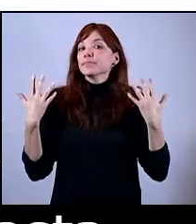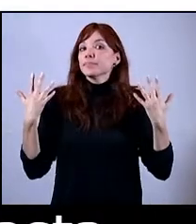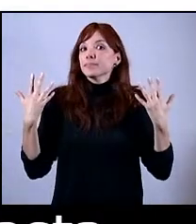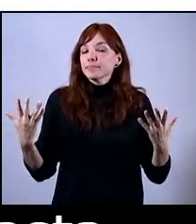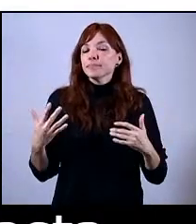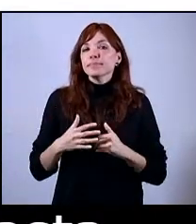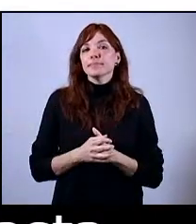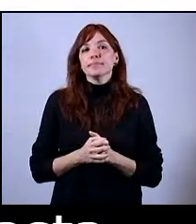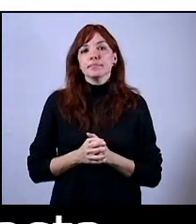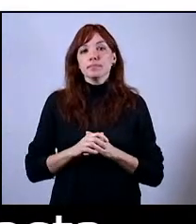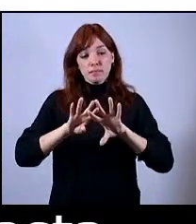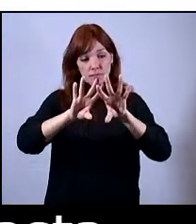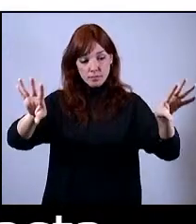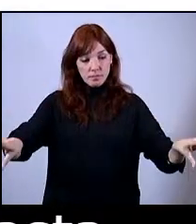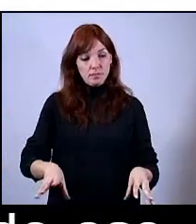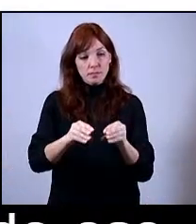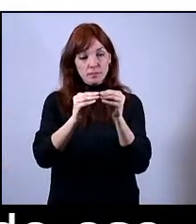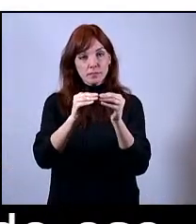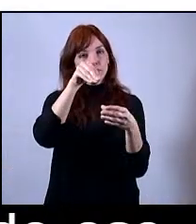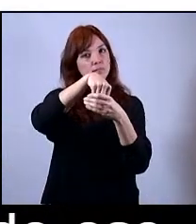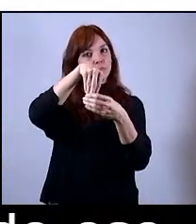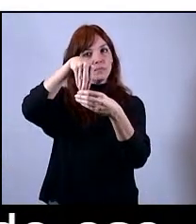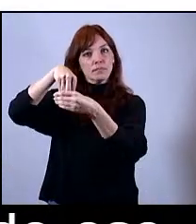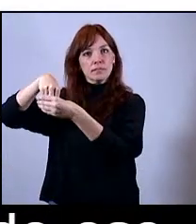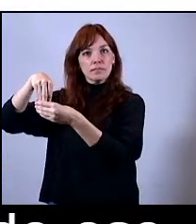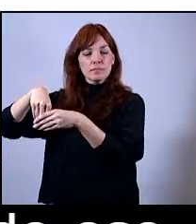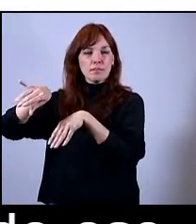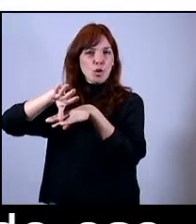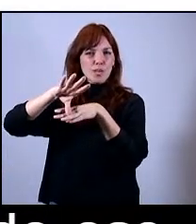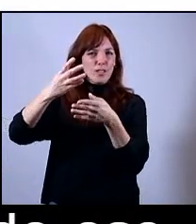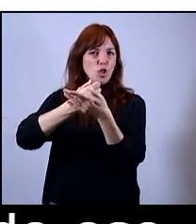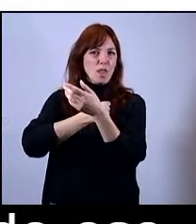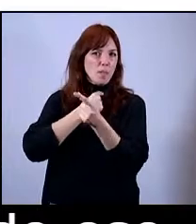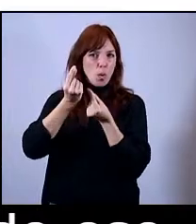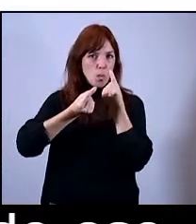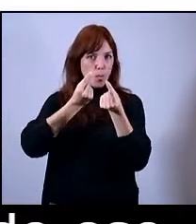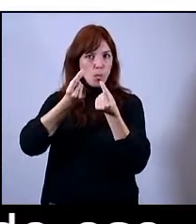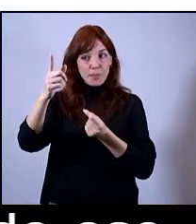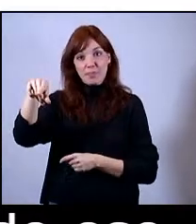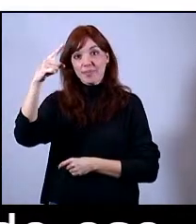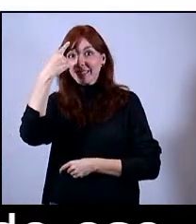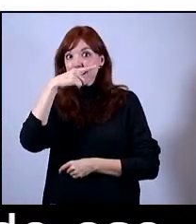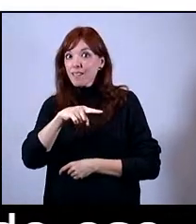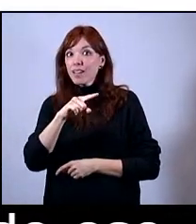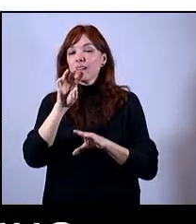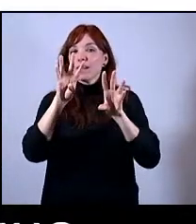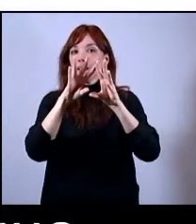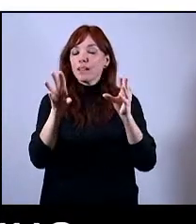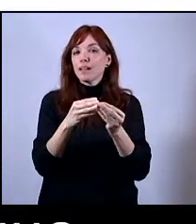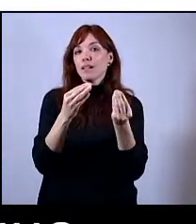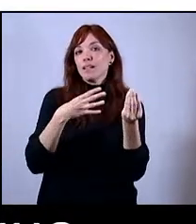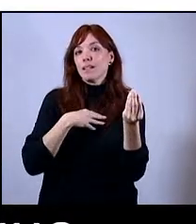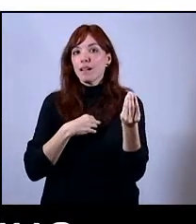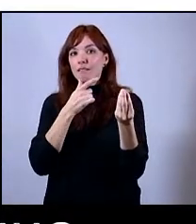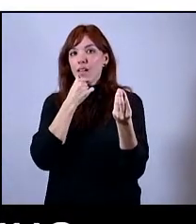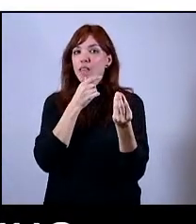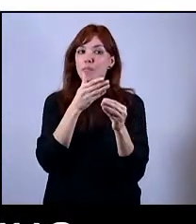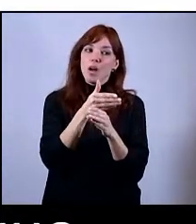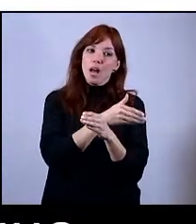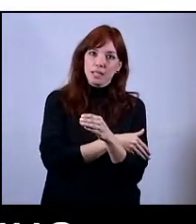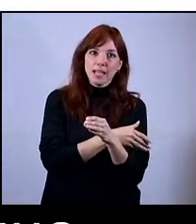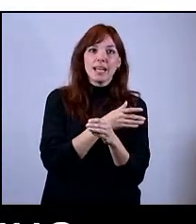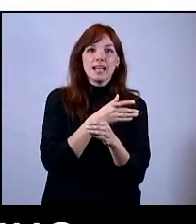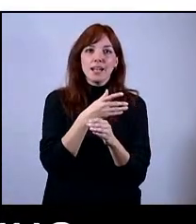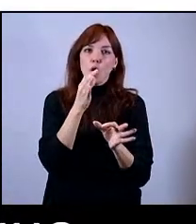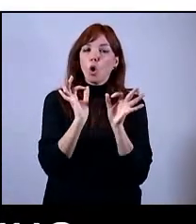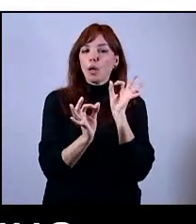todo eso lo estamos implantando poco a poco, porque ya saben que detrás de esta simplificación administrativa hay un trabajo jurídico